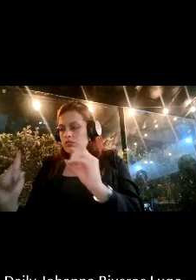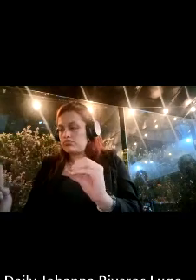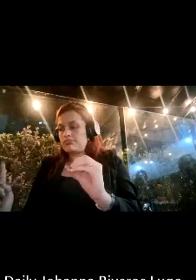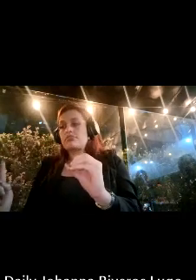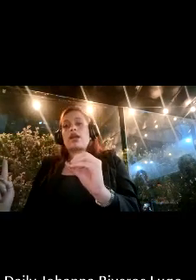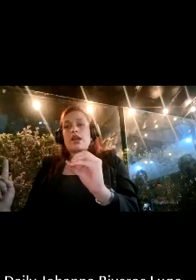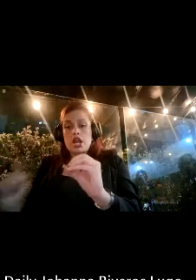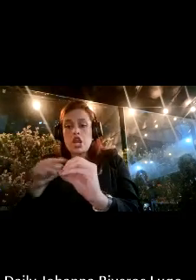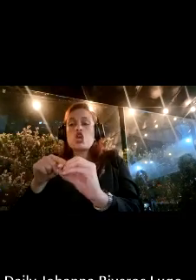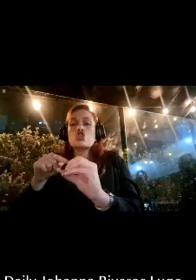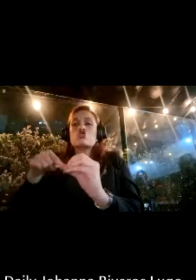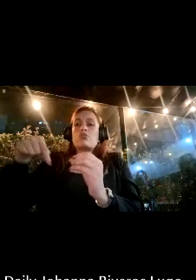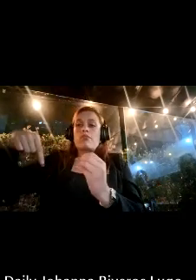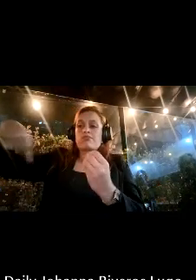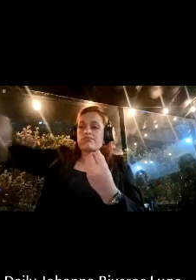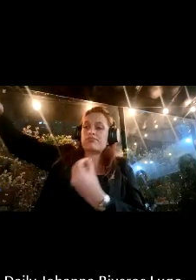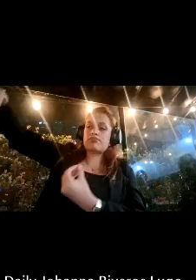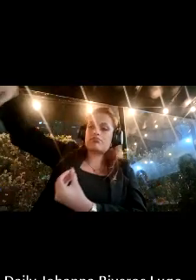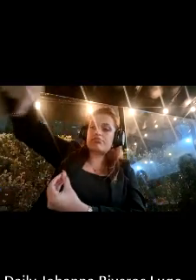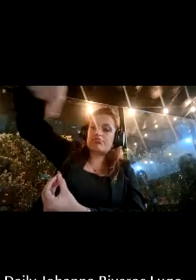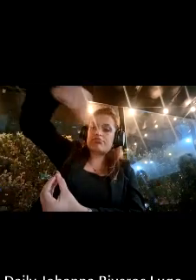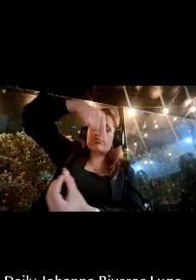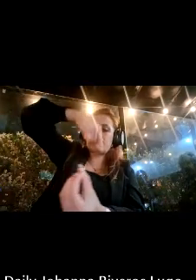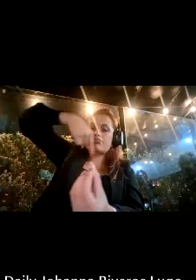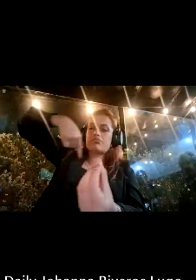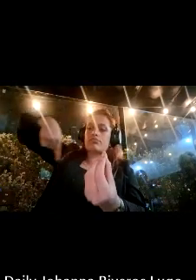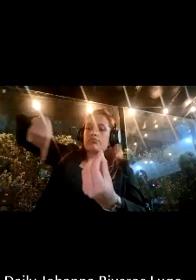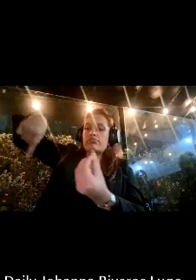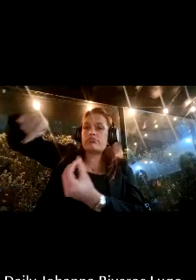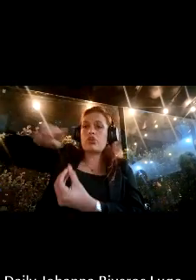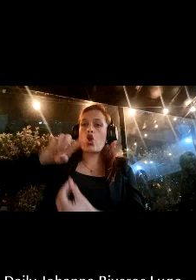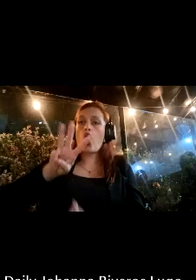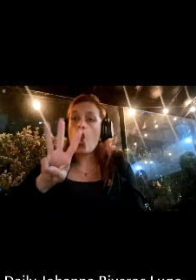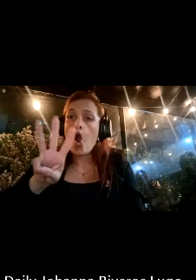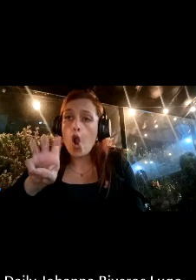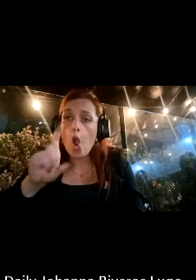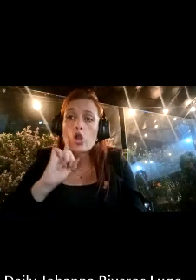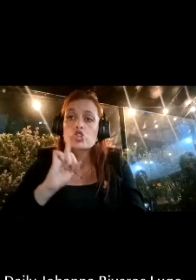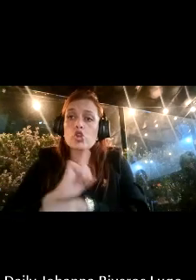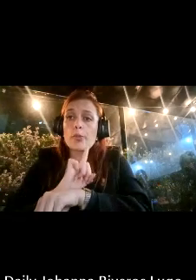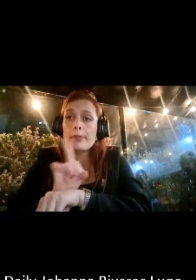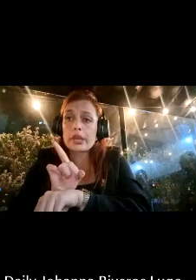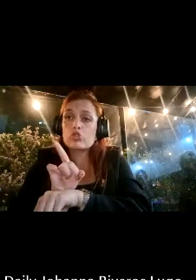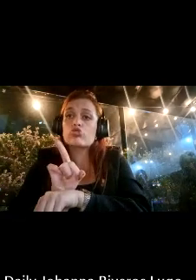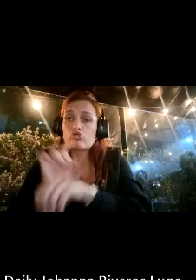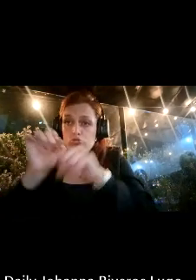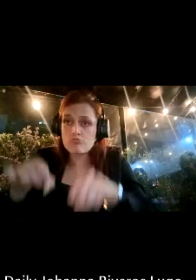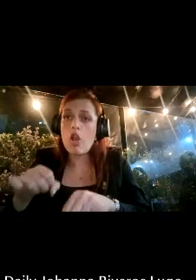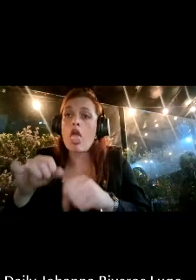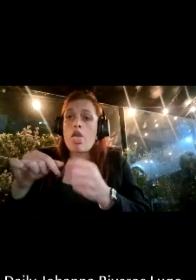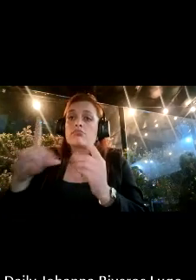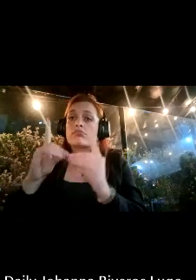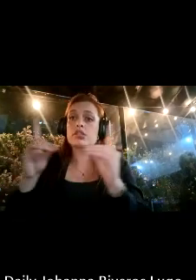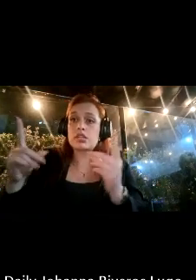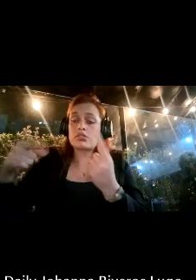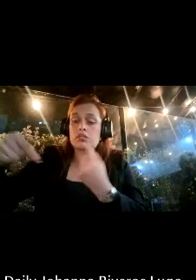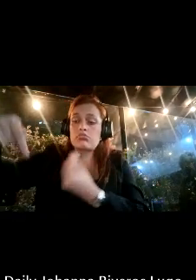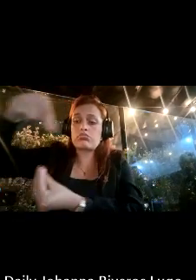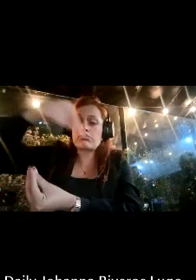en tan solo 8 minutos. Una, una velocidad impresionante. Y